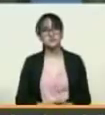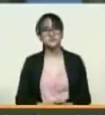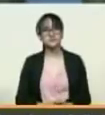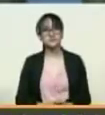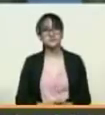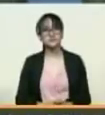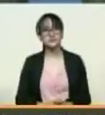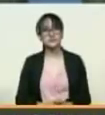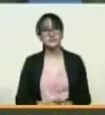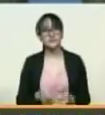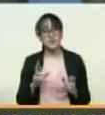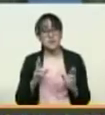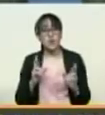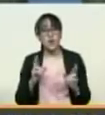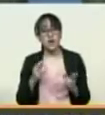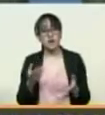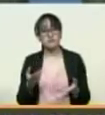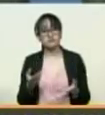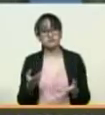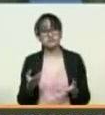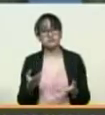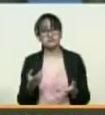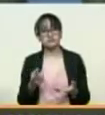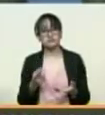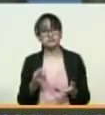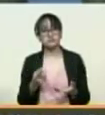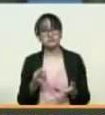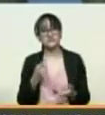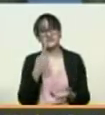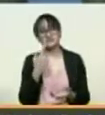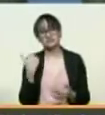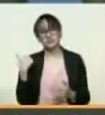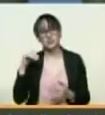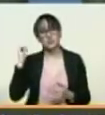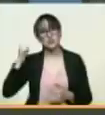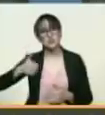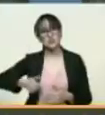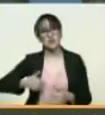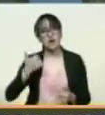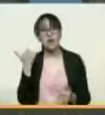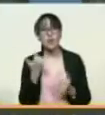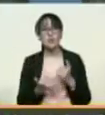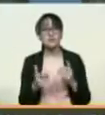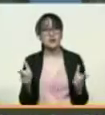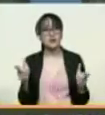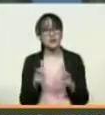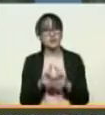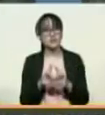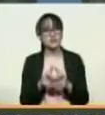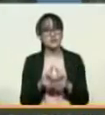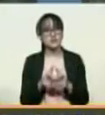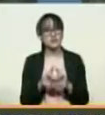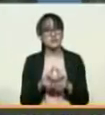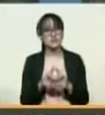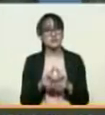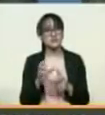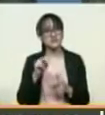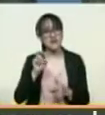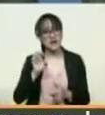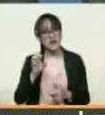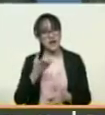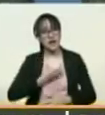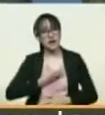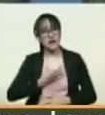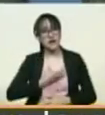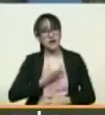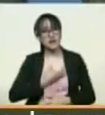esperamos nosotros recibir, miren, son cientos. La última vez que nos reunimos con los acompañantes electorales para las de alcaldes,